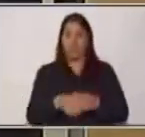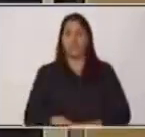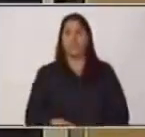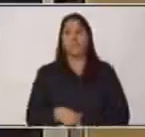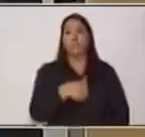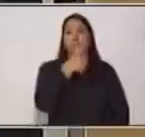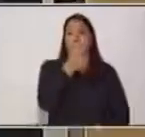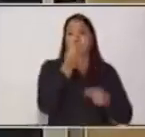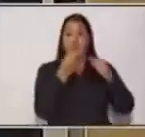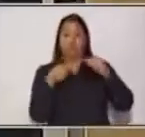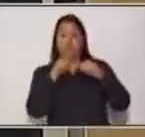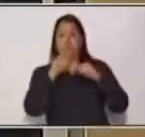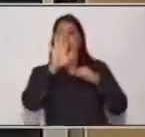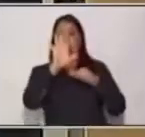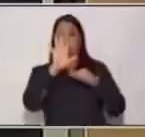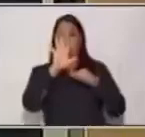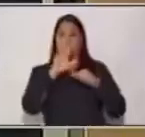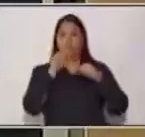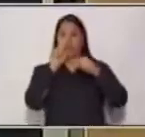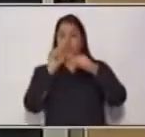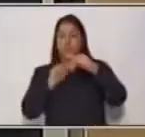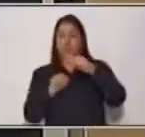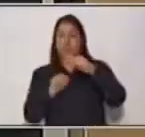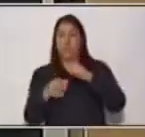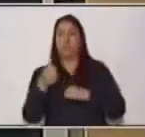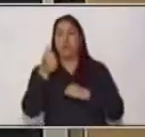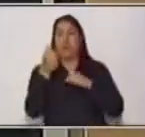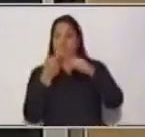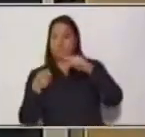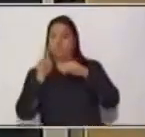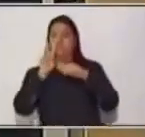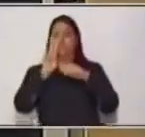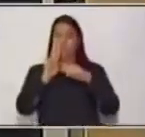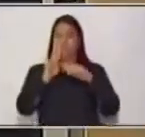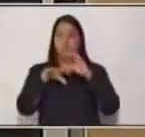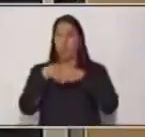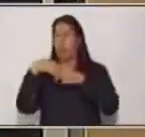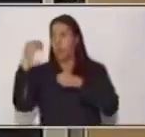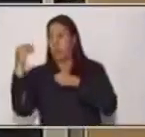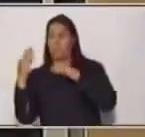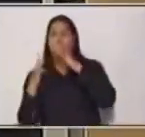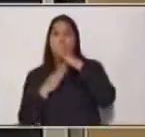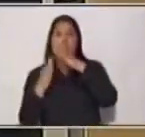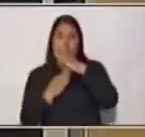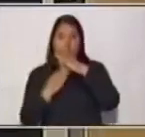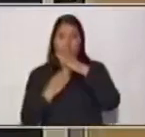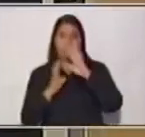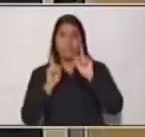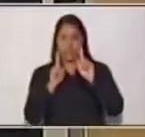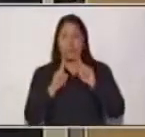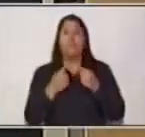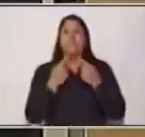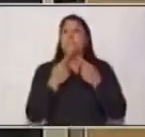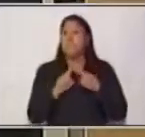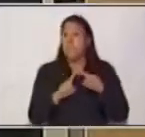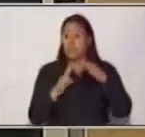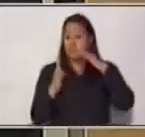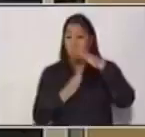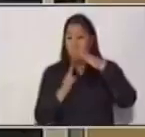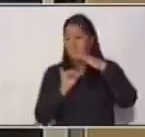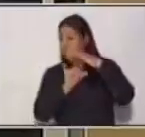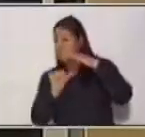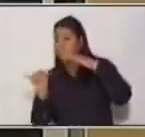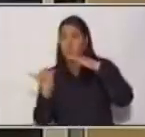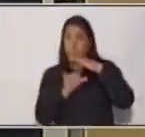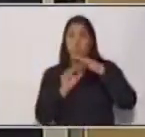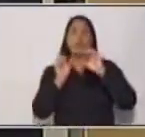5 dentro de a al cuadrado. Copiamos la base. Si las bases son iguales, puedo aplicar esta